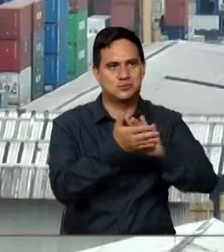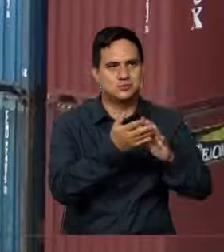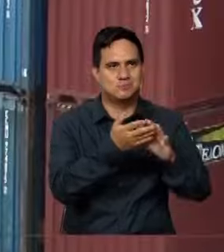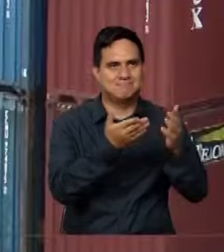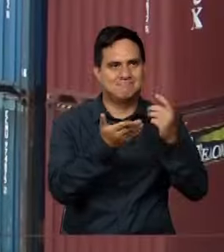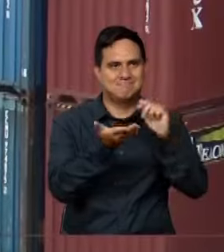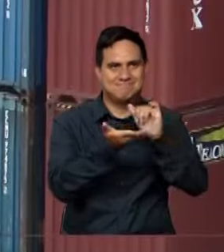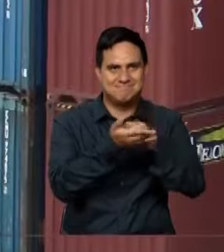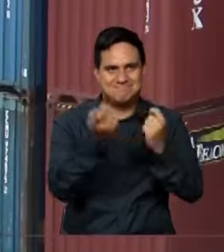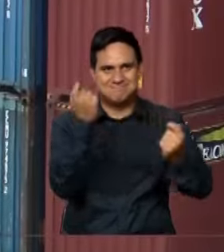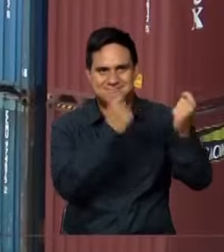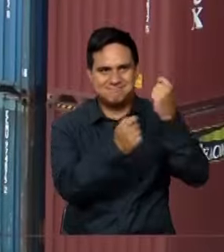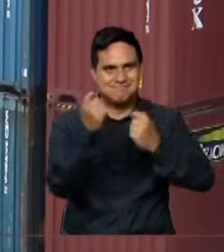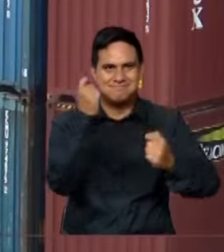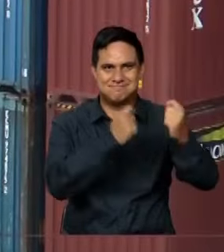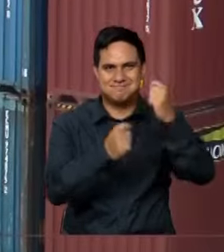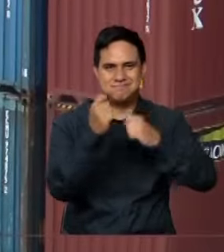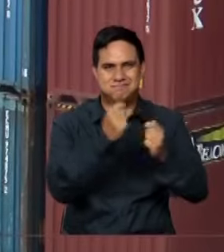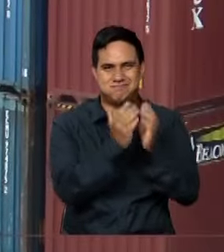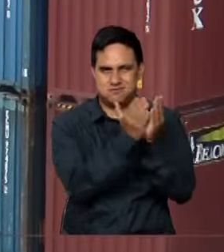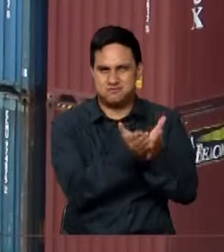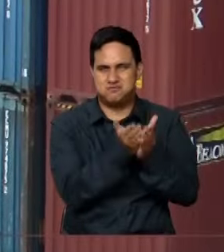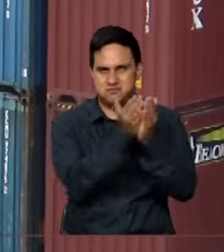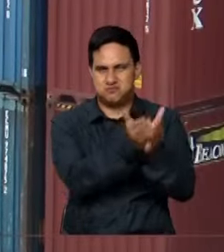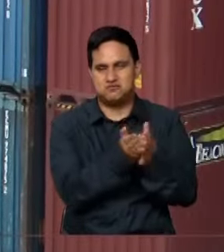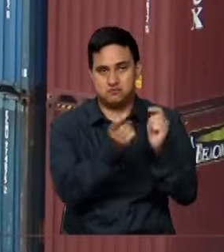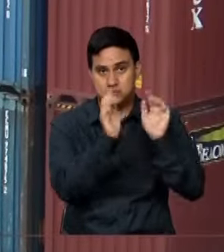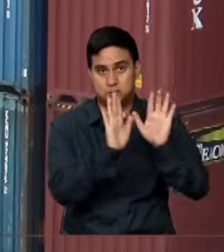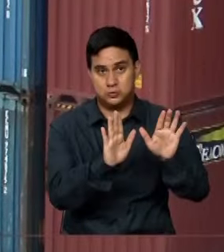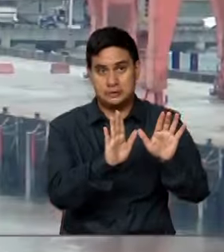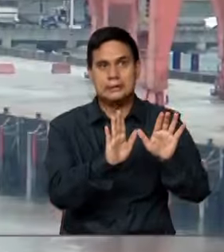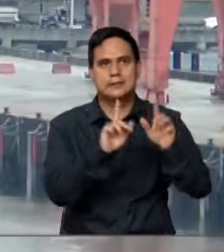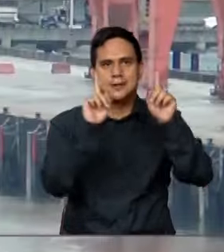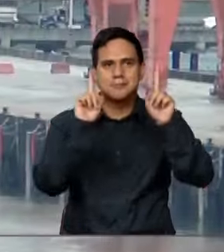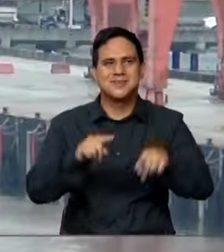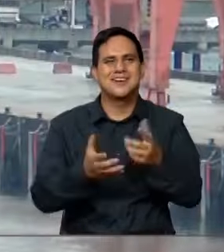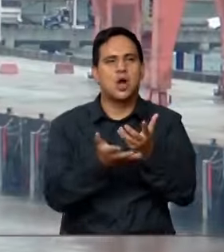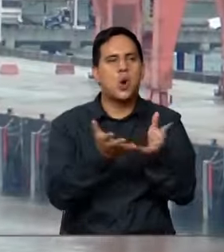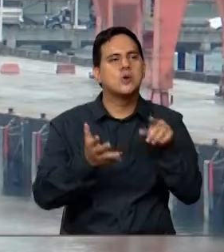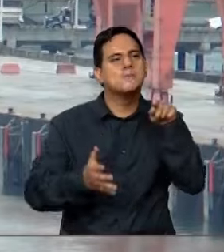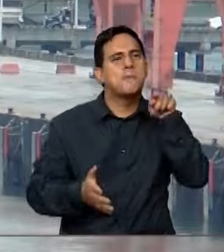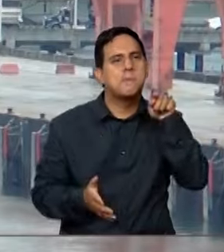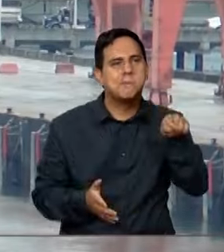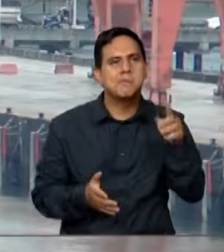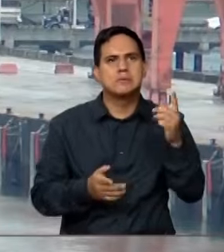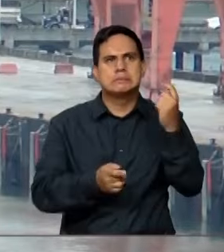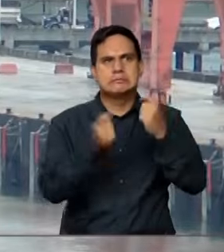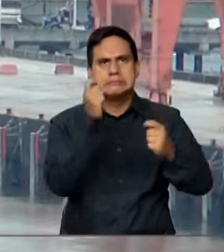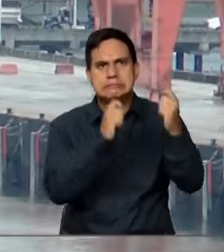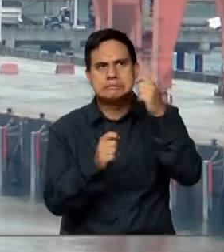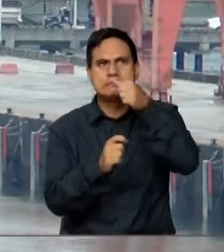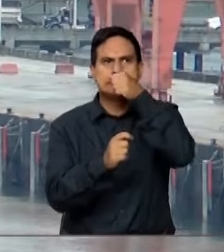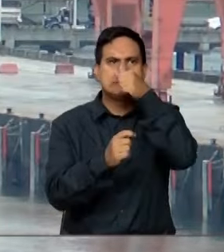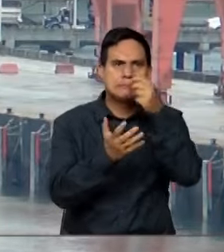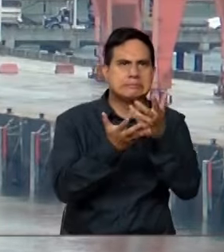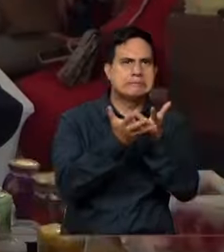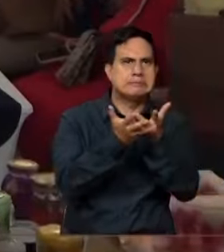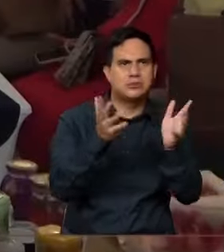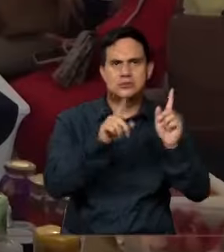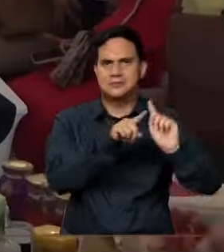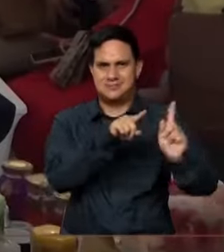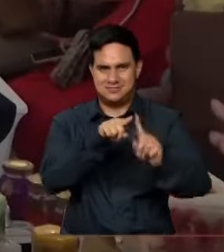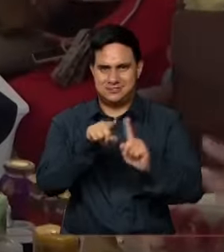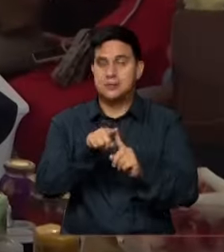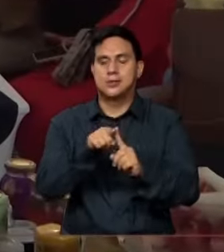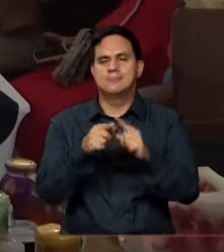economía y las estrategias que se están implementando en el país para contener el tráfico de alcaloides que son enviados desde Colombia hacia el continente europeo, hicieron parte